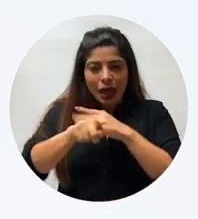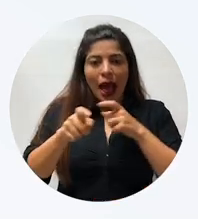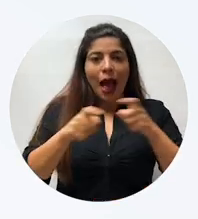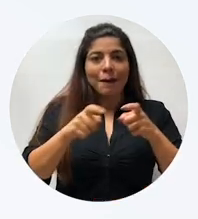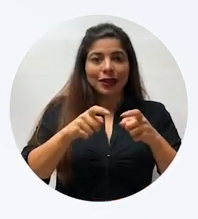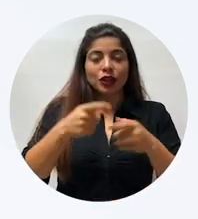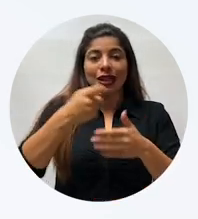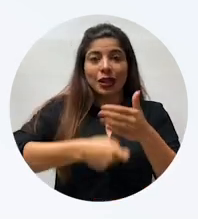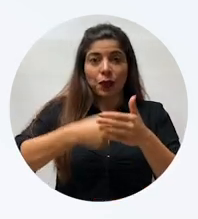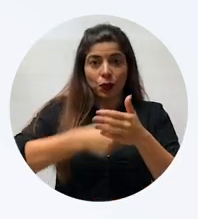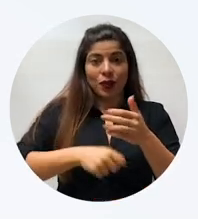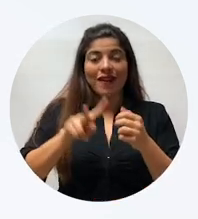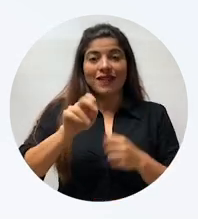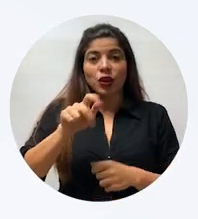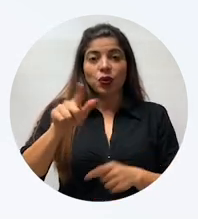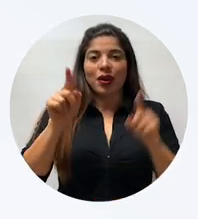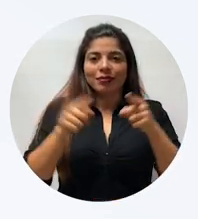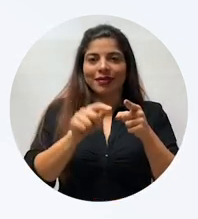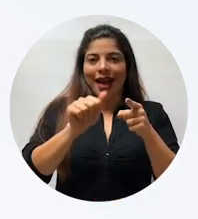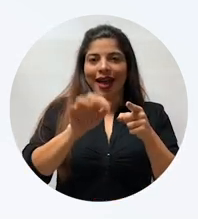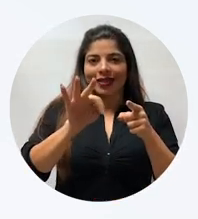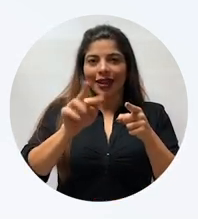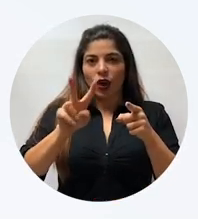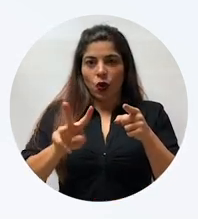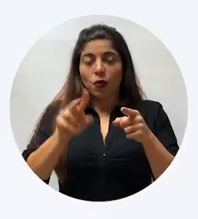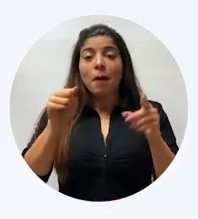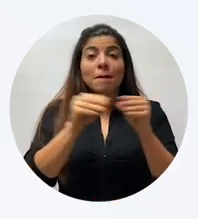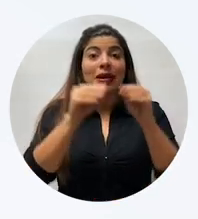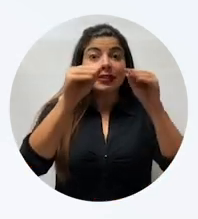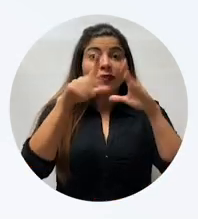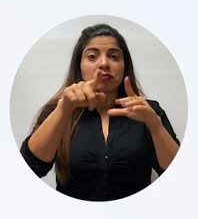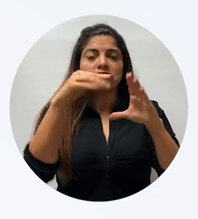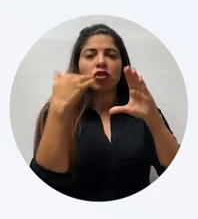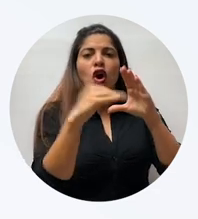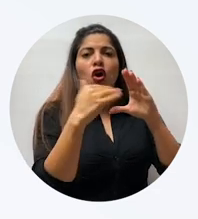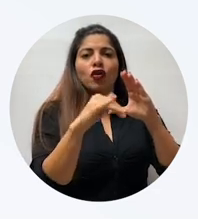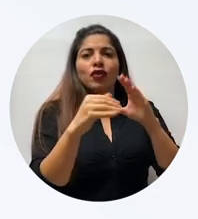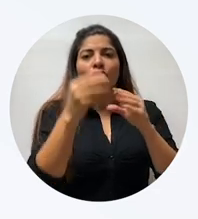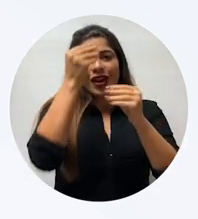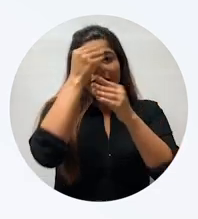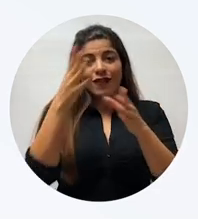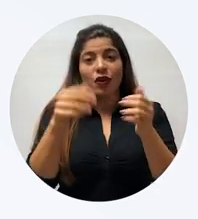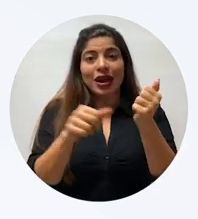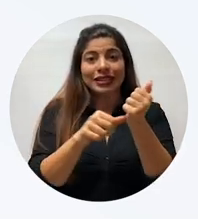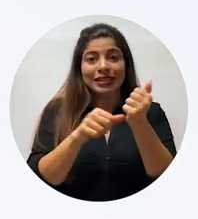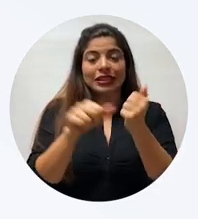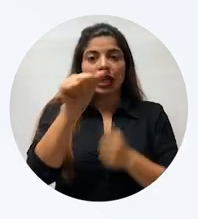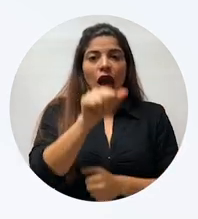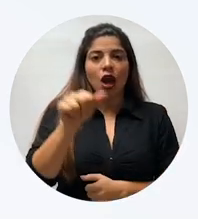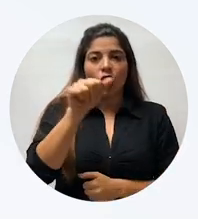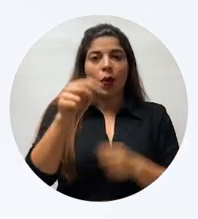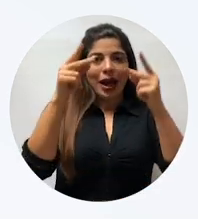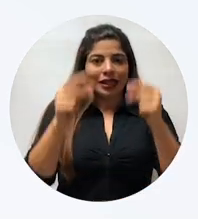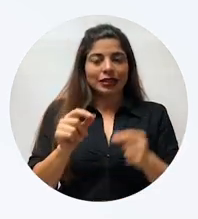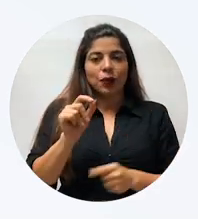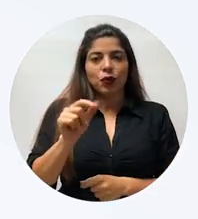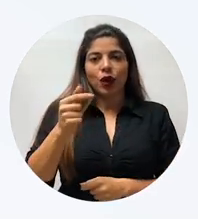Administración Tributaria Virtual, ATV. Para más información puede escribir al correo